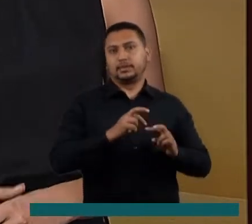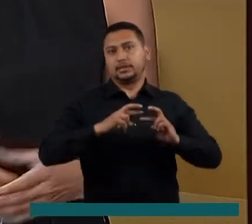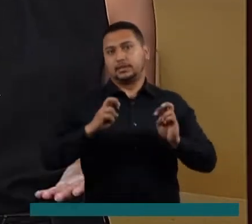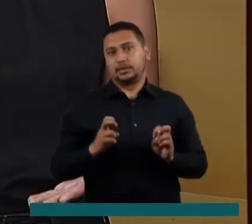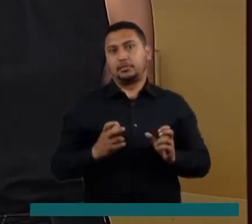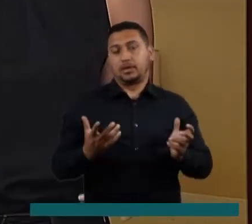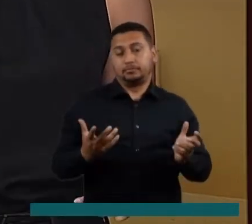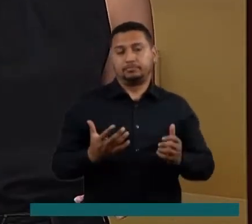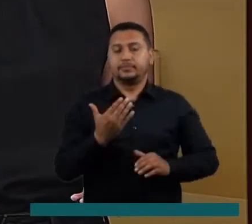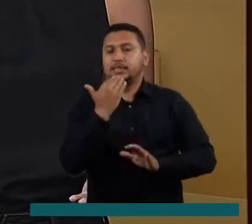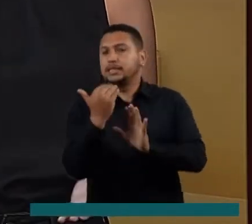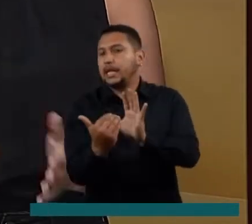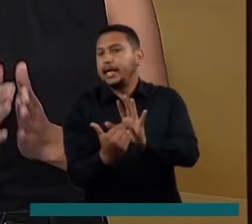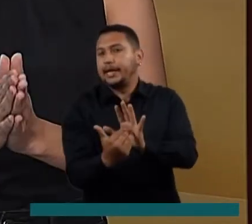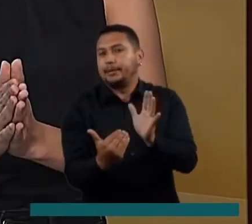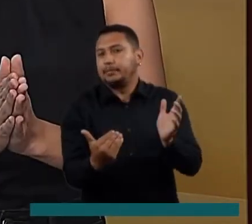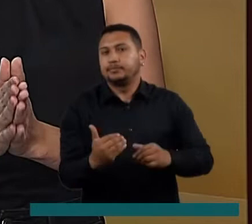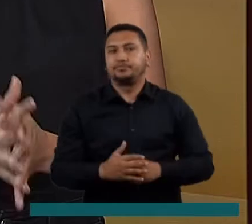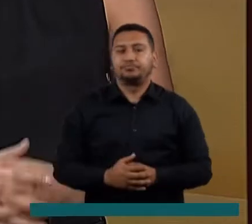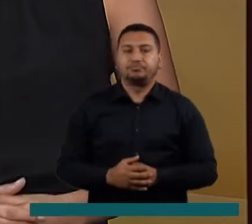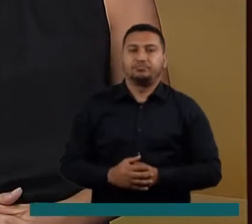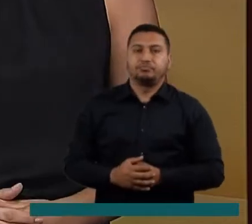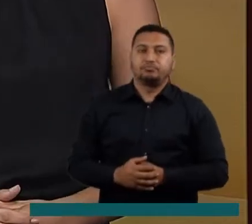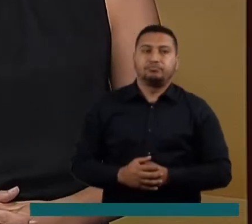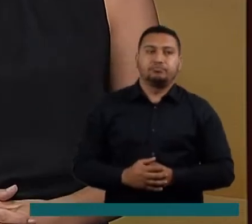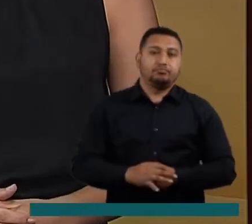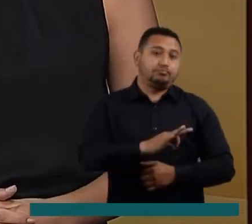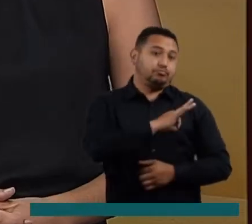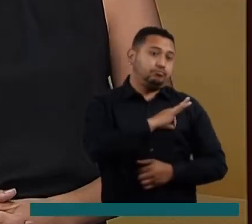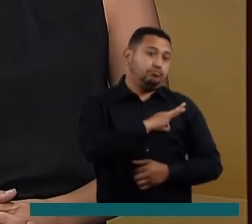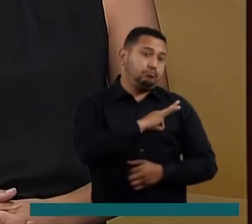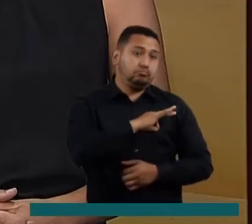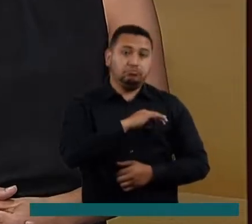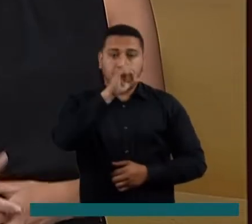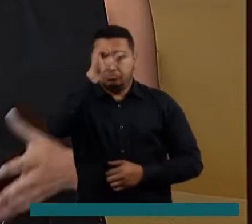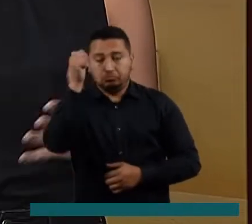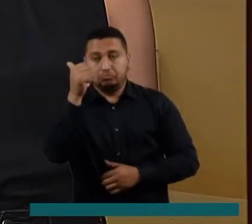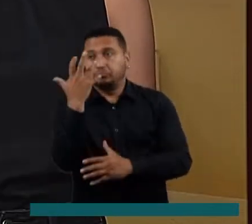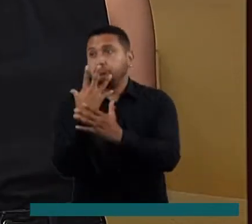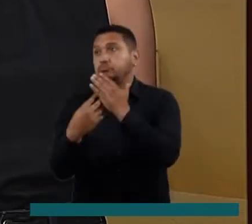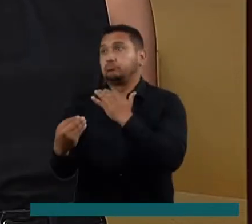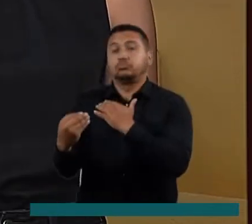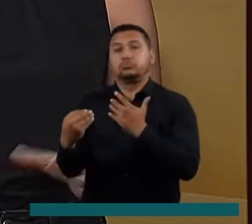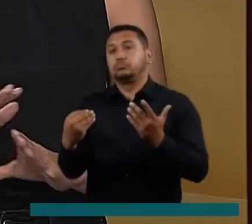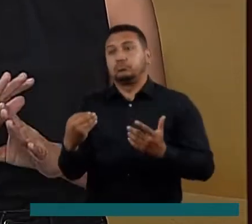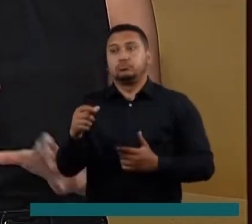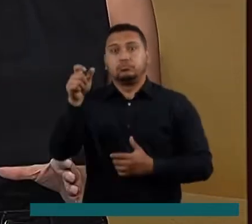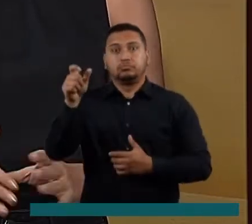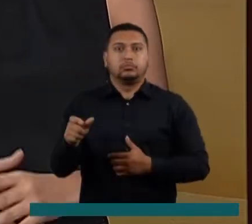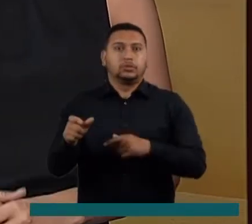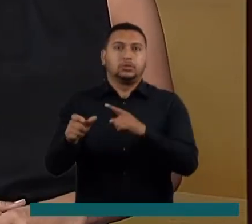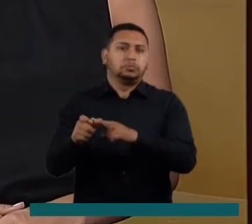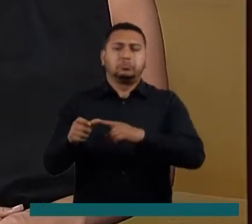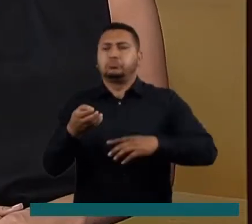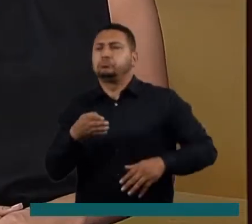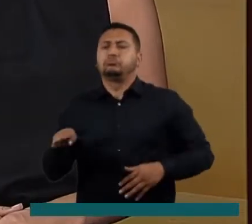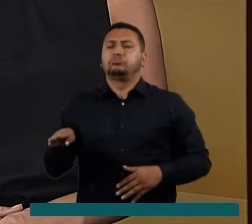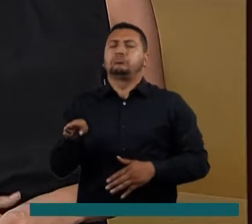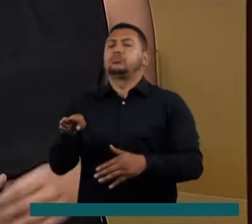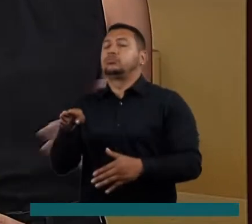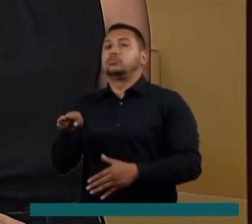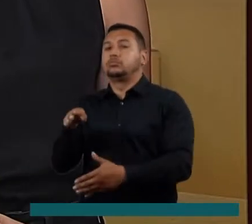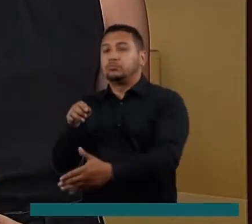indemnización. Coloquemos un ejemplo. Un fin de semana, Juan sale de la ciudad con su familia y en plena carretera se chocan contra otro